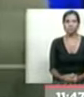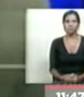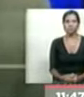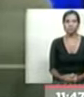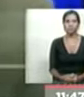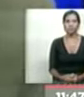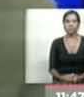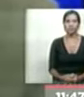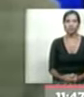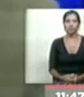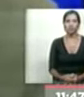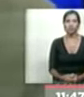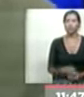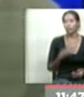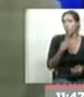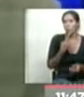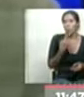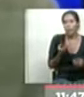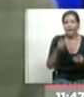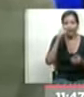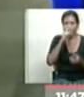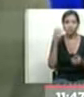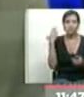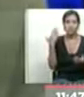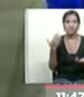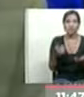Como en el siglo pasado. No es